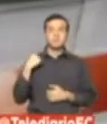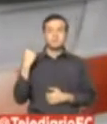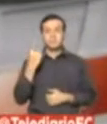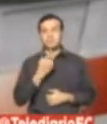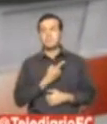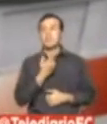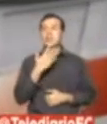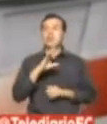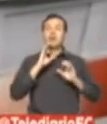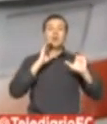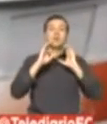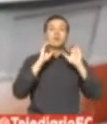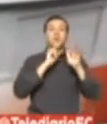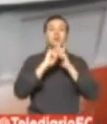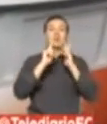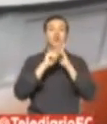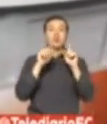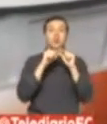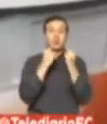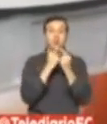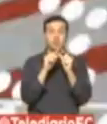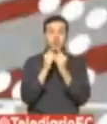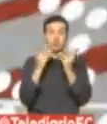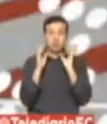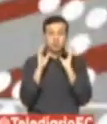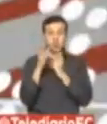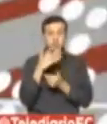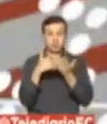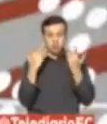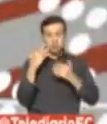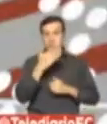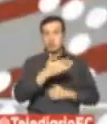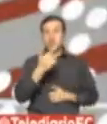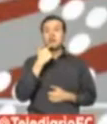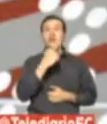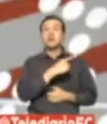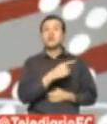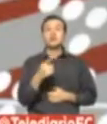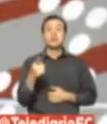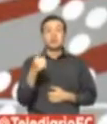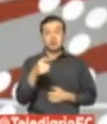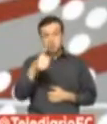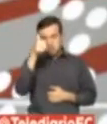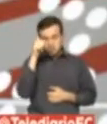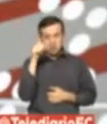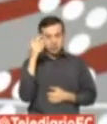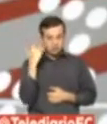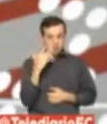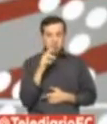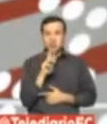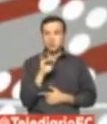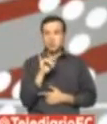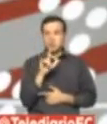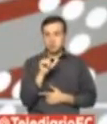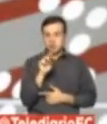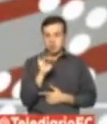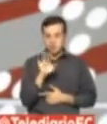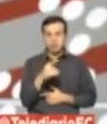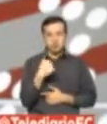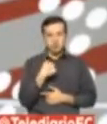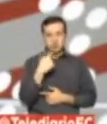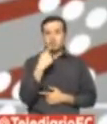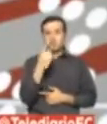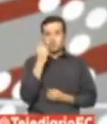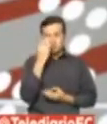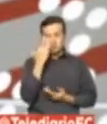Nosotros hemos conversado con las diferentes bancadas y bloques. Ellos sostienen la tesis, que ayer lo ha dicho Vilma Andrade, que yo lo ratifico el